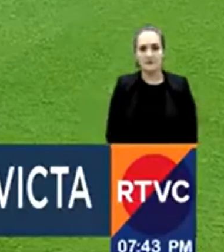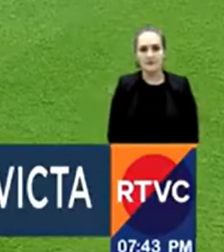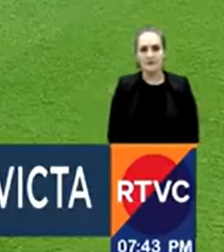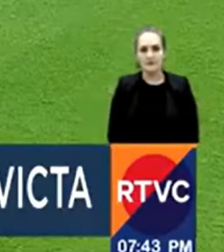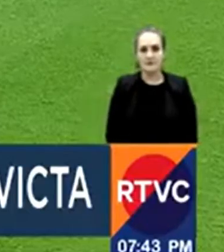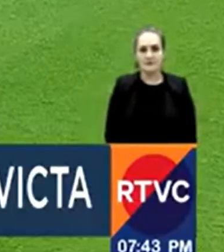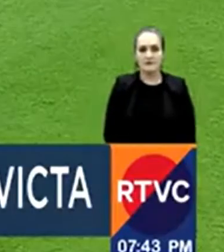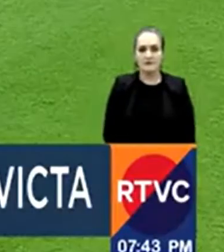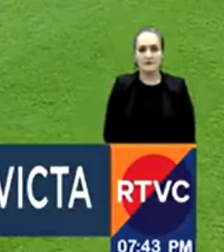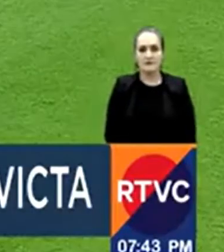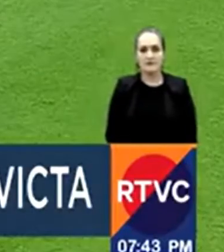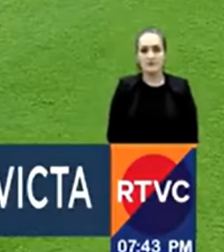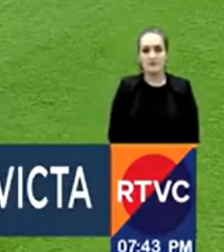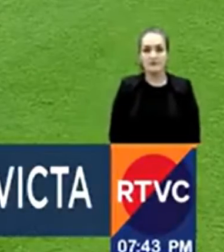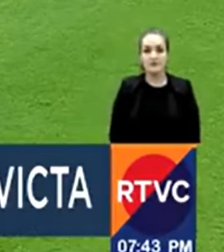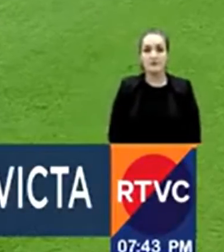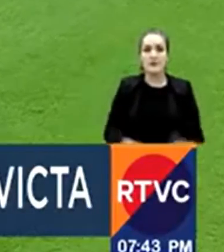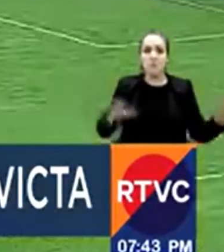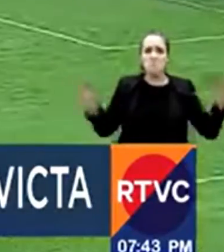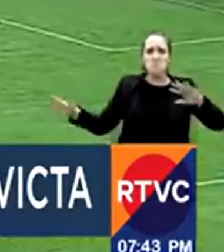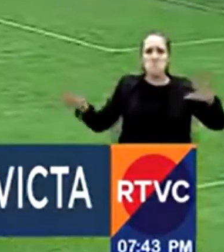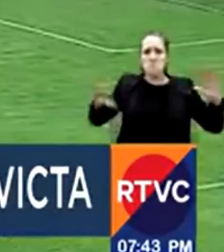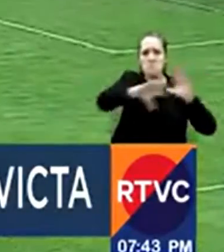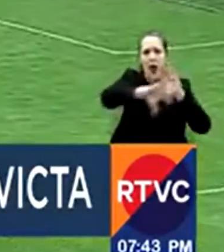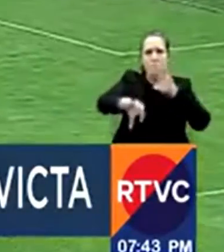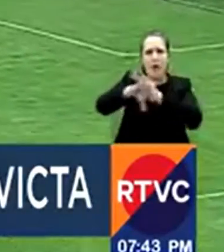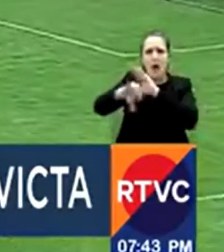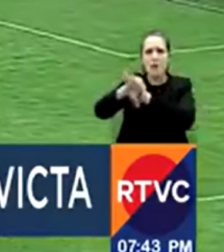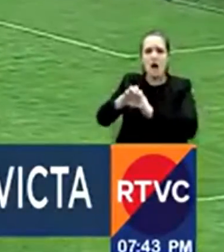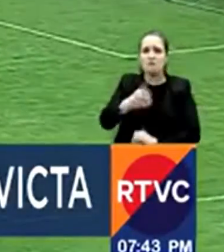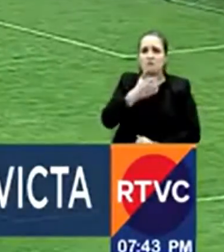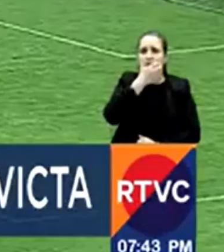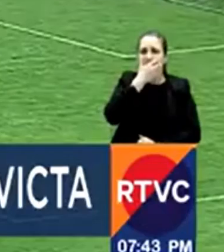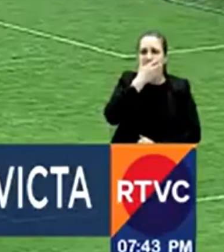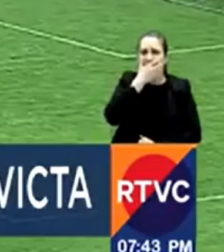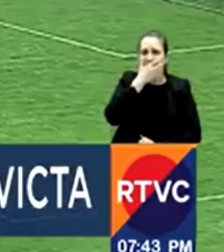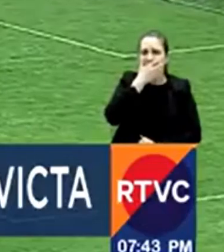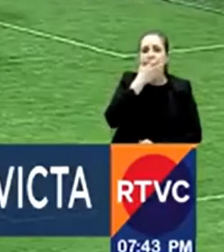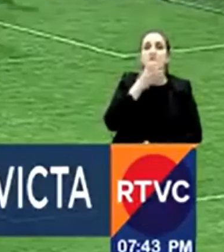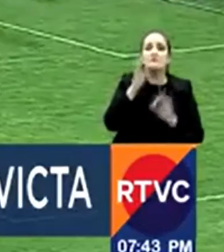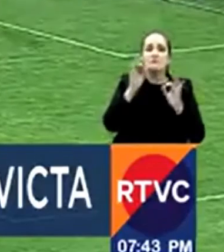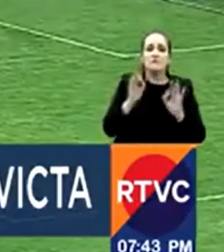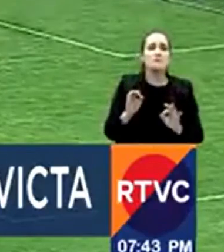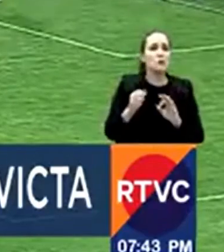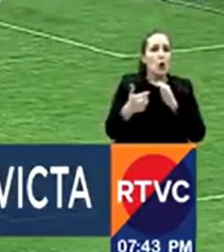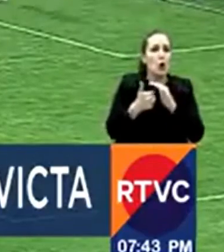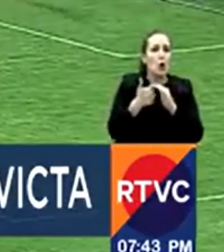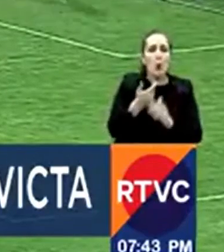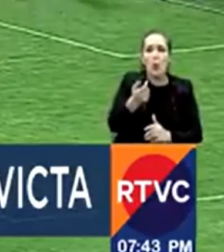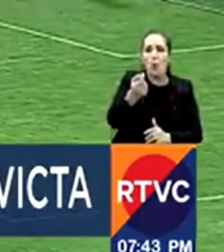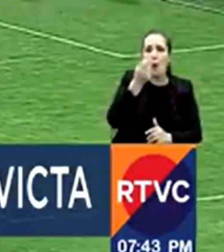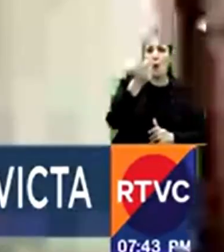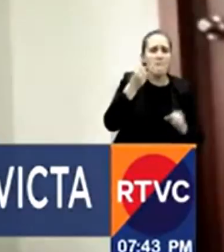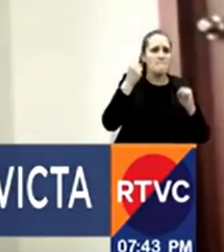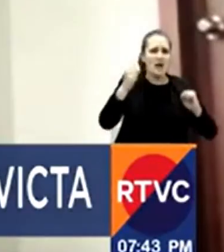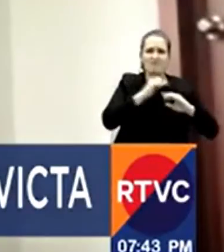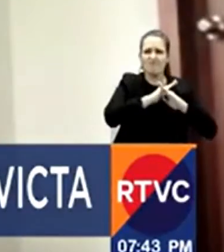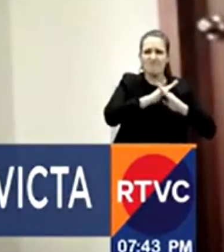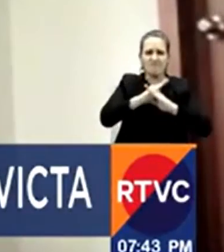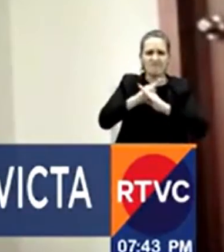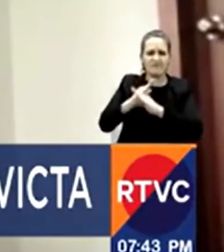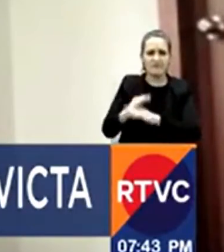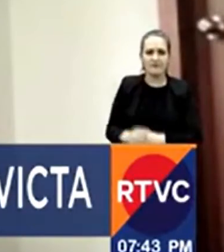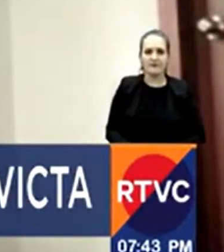Álvaro Montero apenas ha recibido 3 goles en 10 partidos. Tiene 8 vallas invictas en el torneo, siendo el más destacado de la liga.